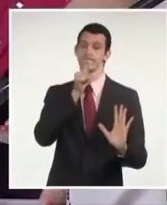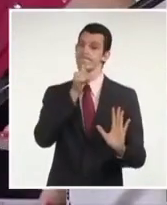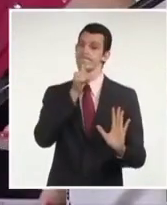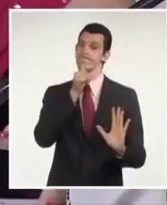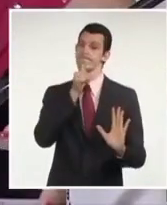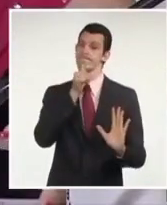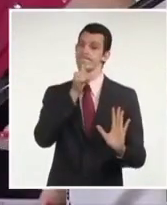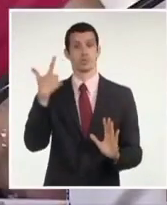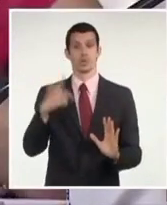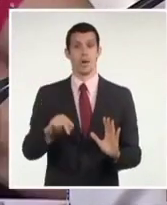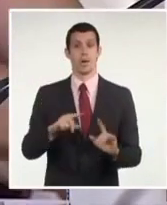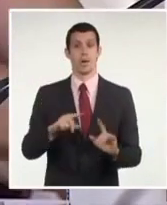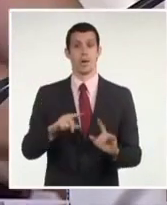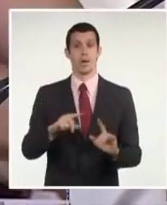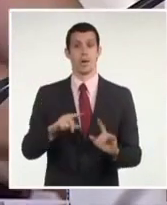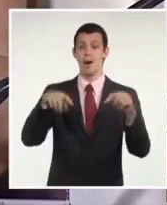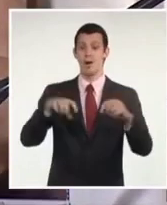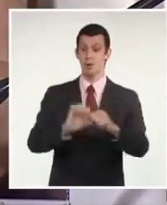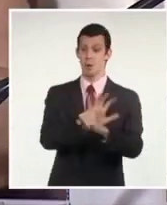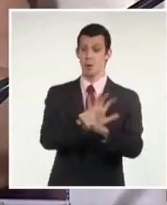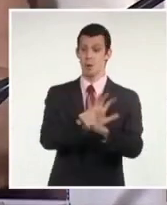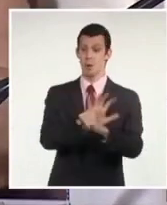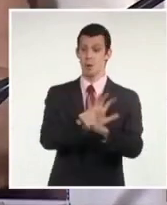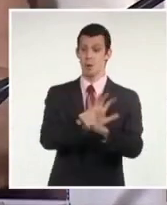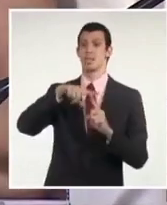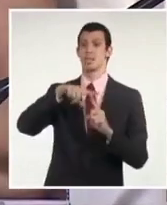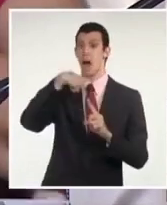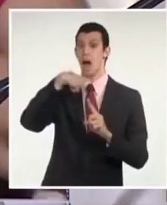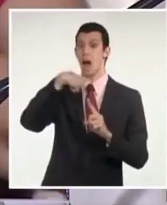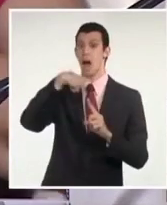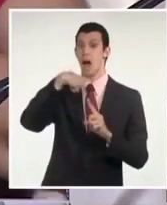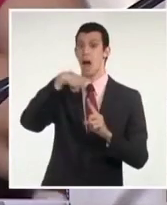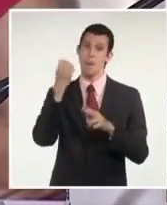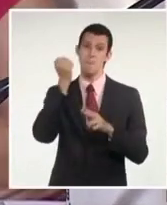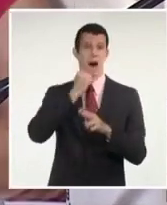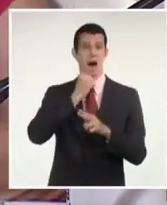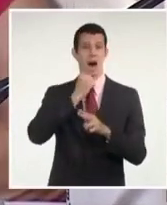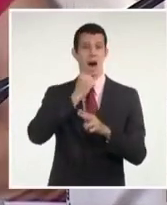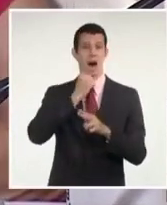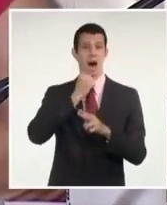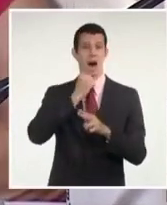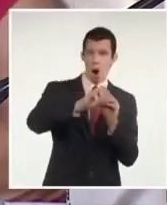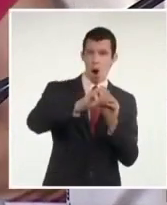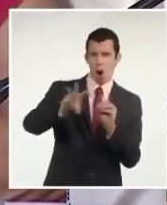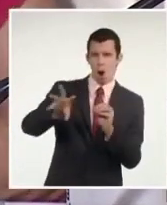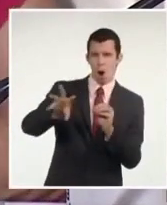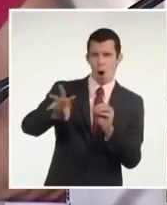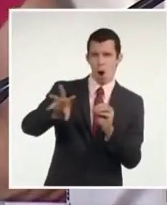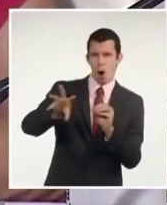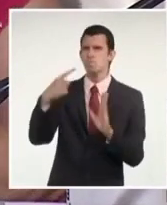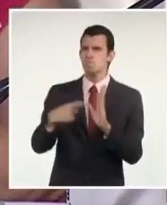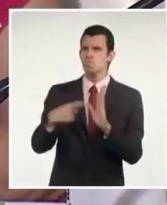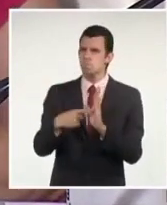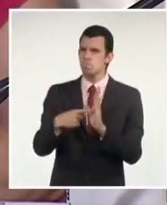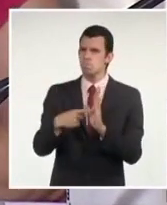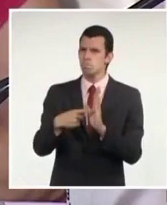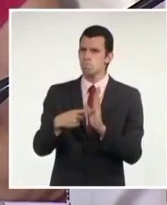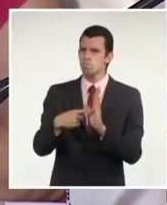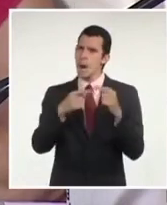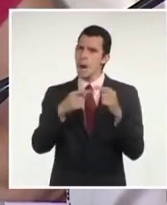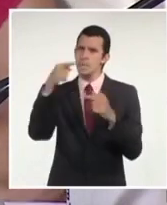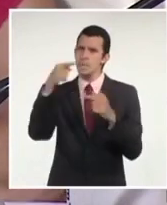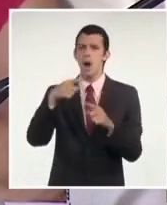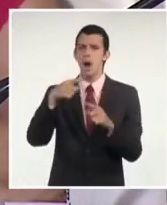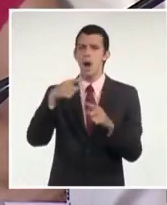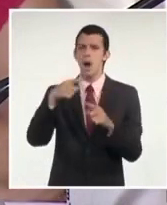Delta realmente es más transmisible y se está imponiendo. Entonces vamos a hablar ahora de nuestro país. La